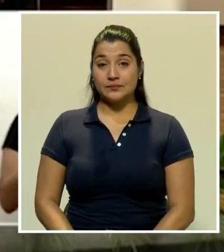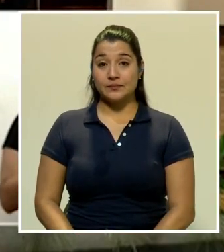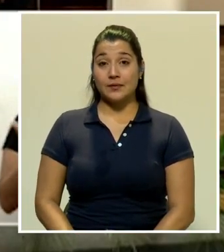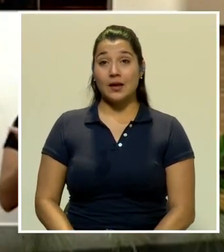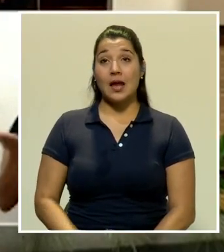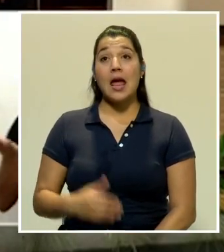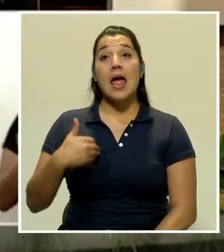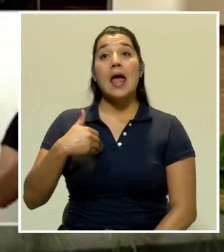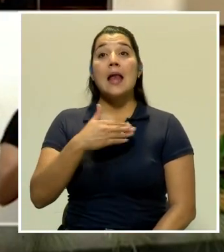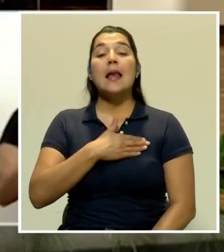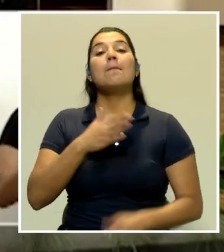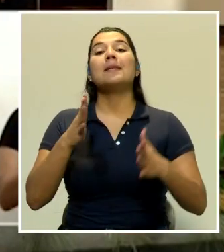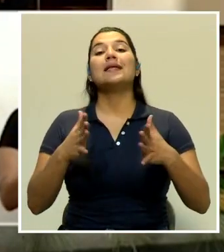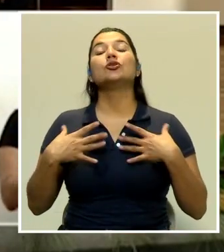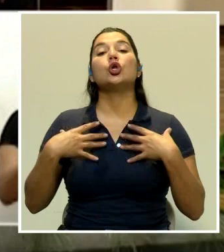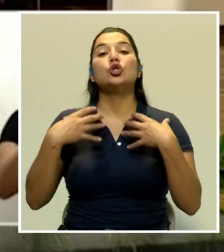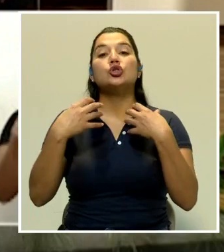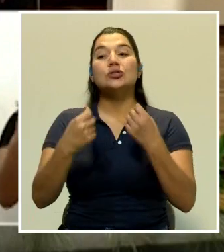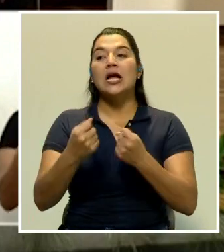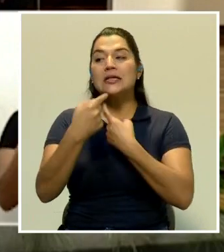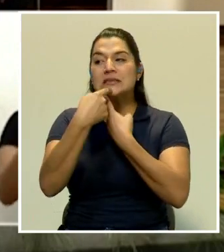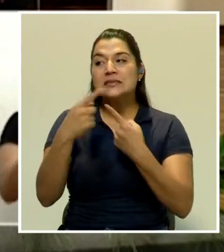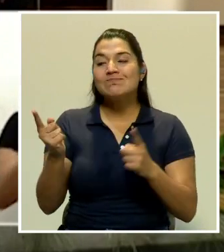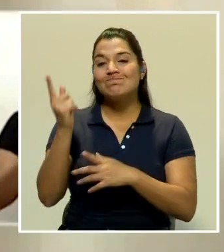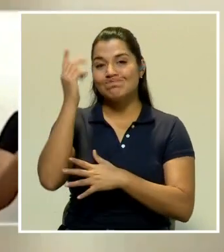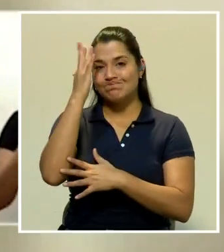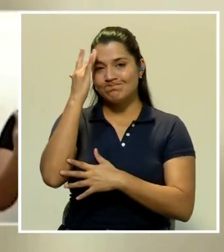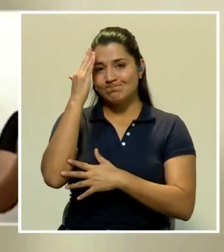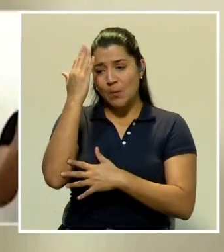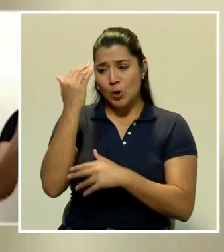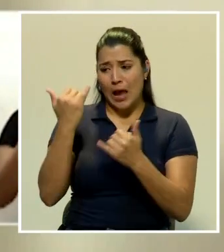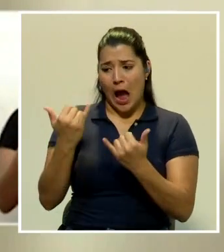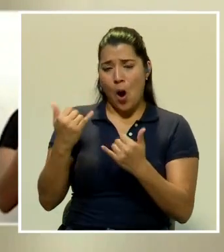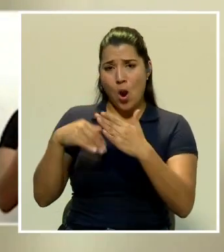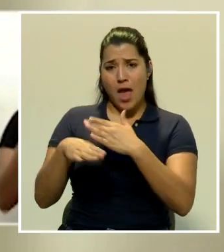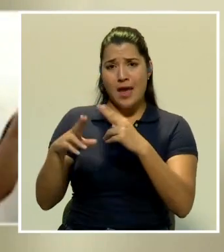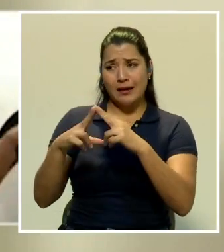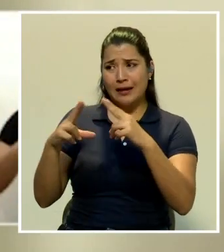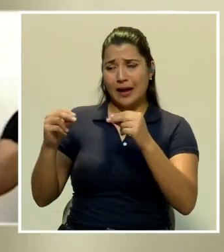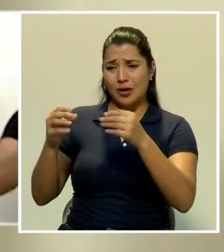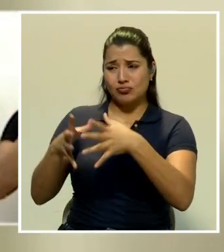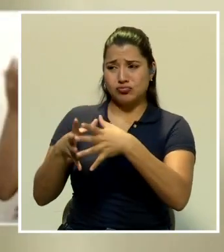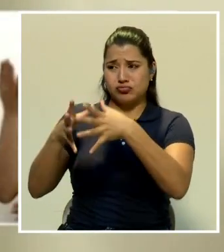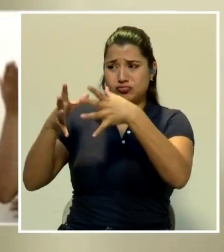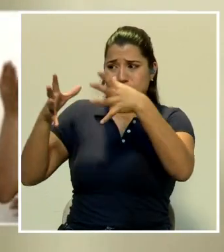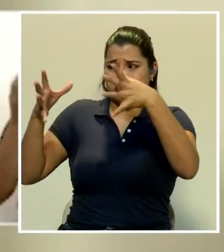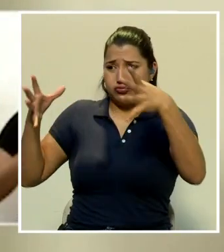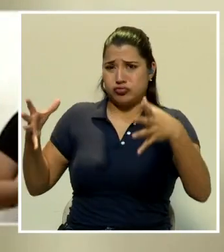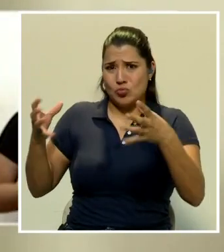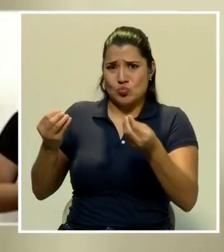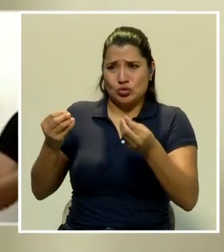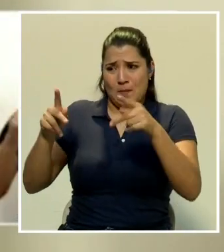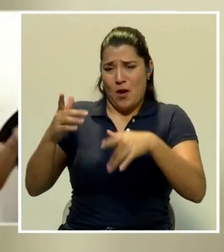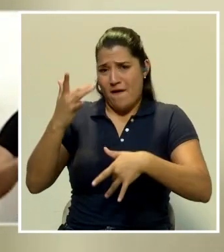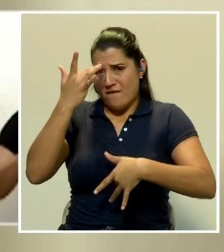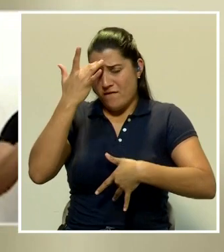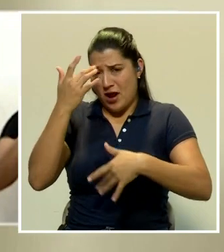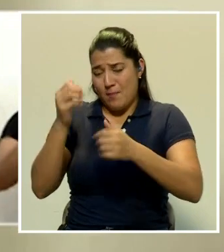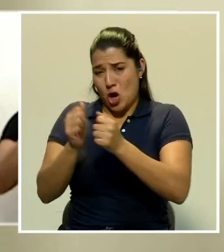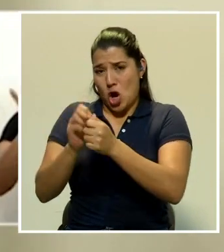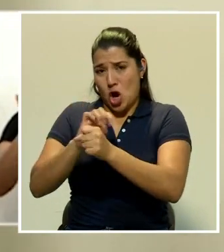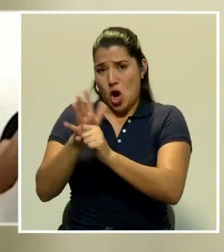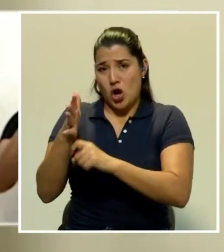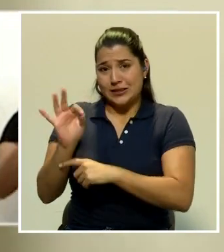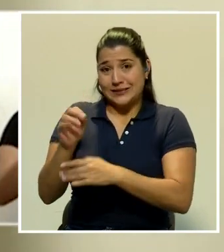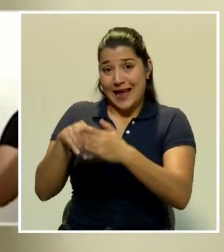Daniel Salas, ministro de Salud, manifestó su preocupación por el aumento de casos de COVID-19 en Nicaragua y afirma que ese es el principal